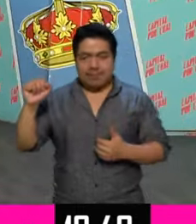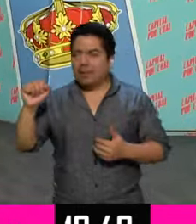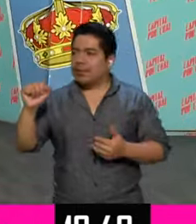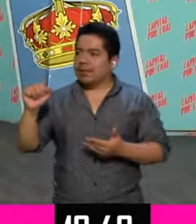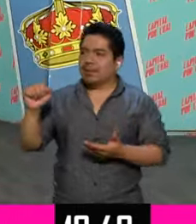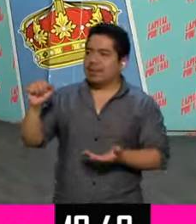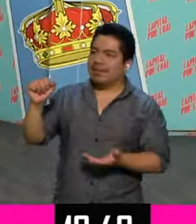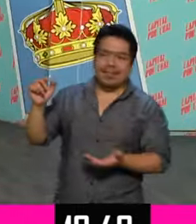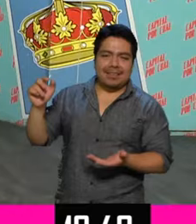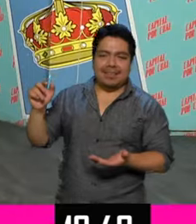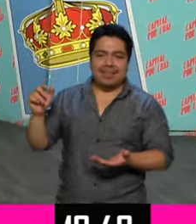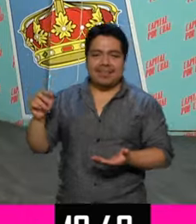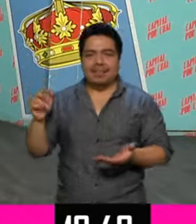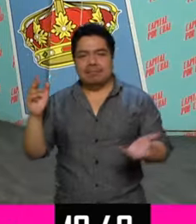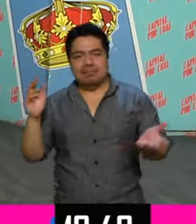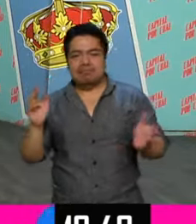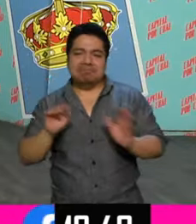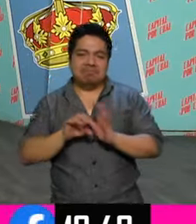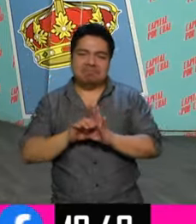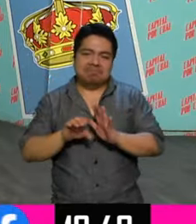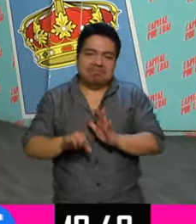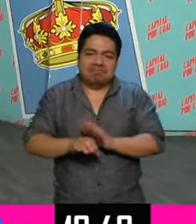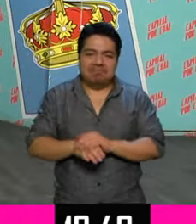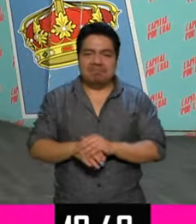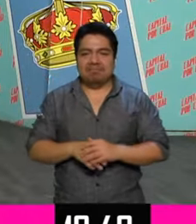oiga! Yo acá estoy.